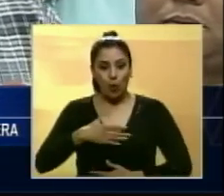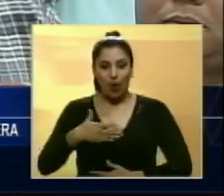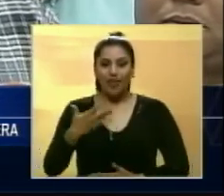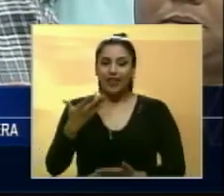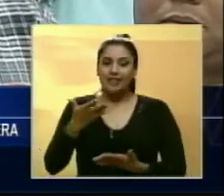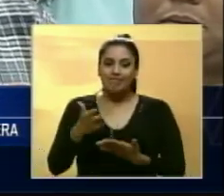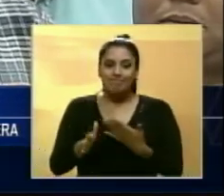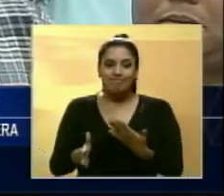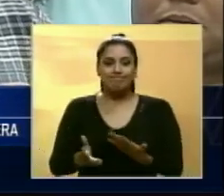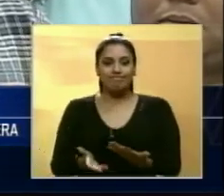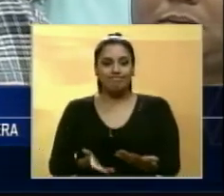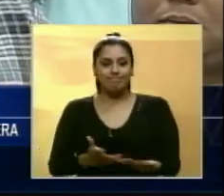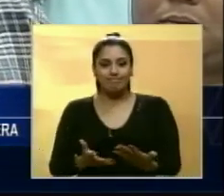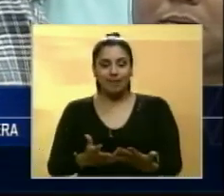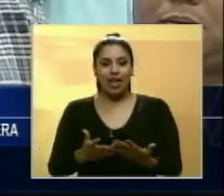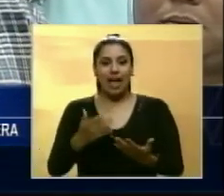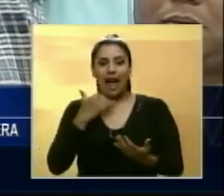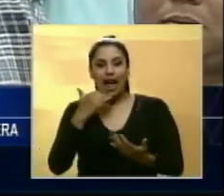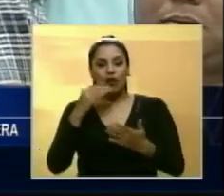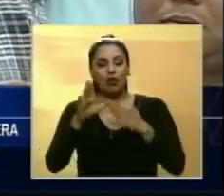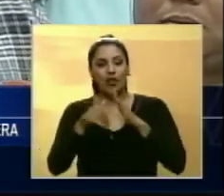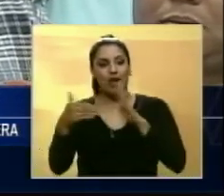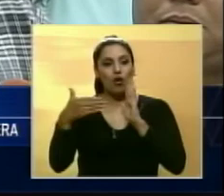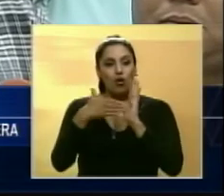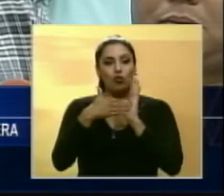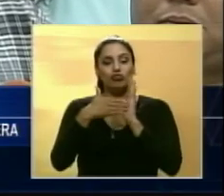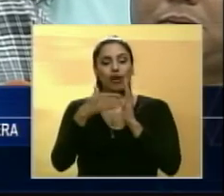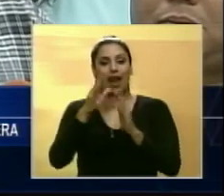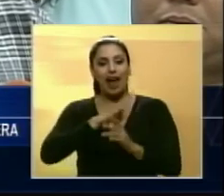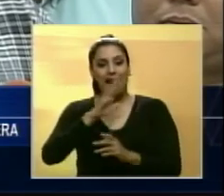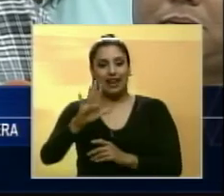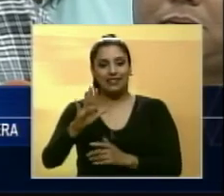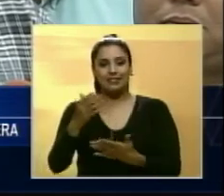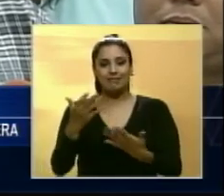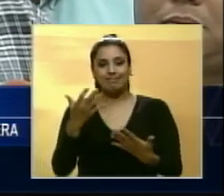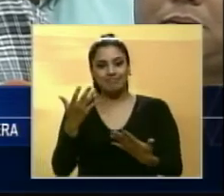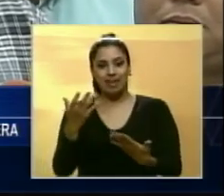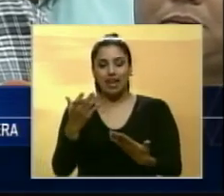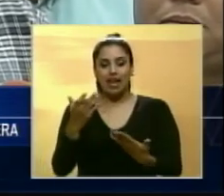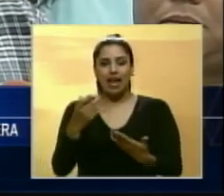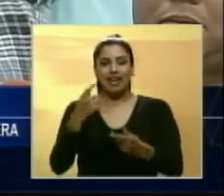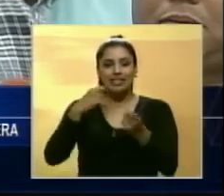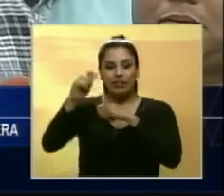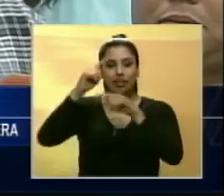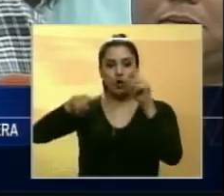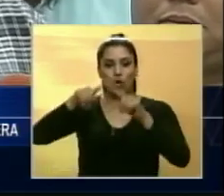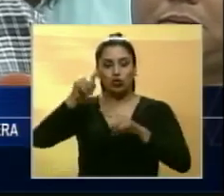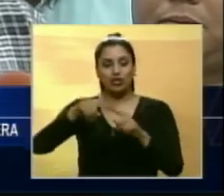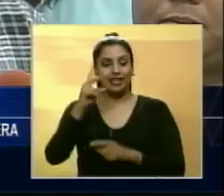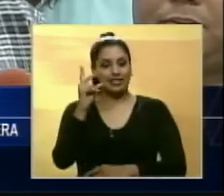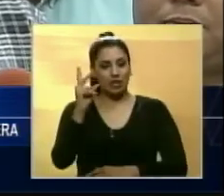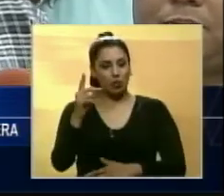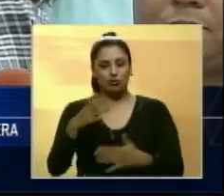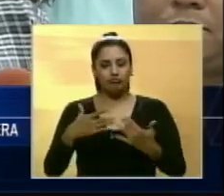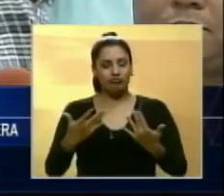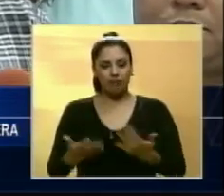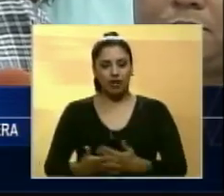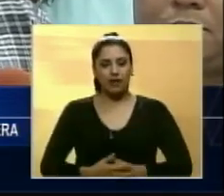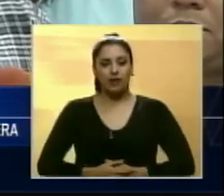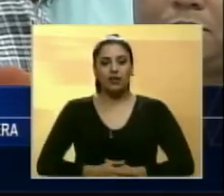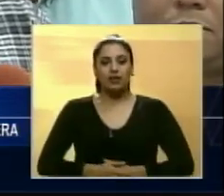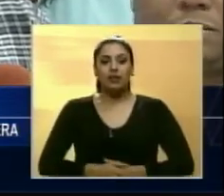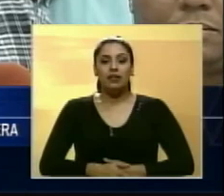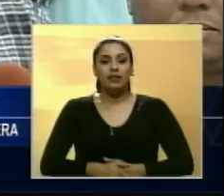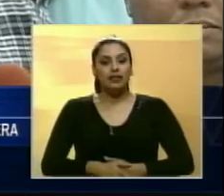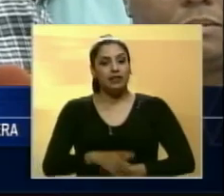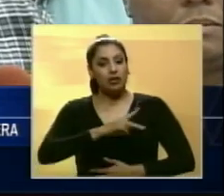de corruptelas que ataquen las condiciones de los exportadores. En segundo lugar,